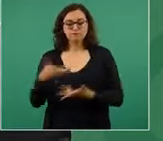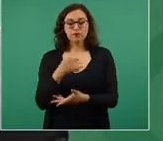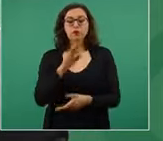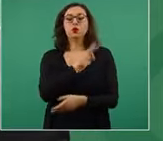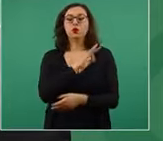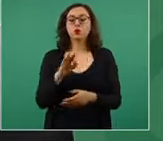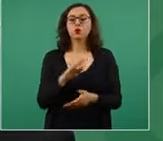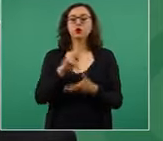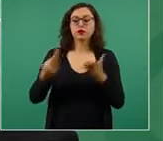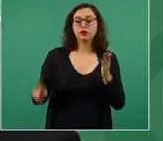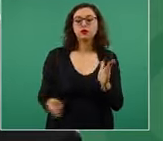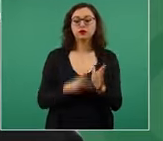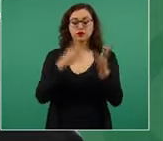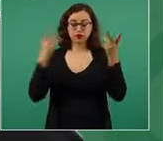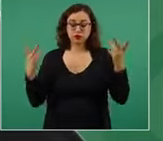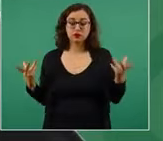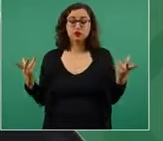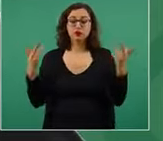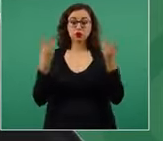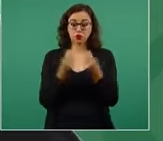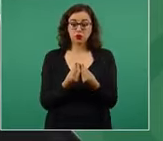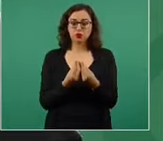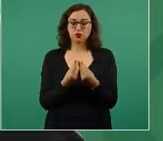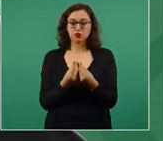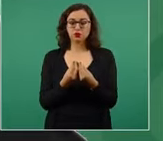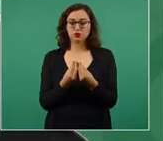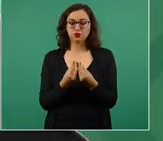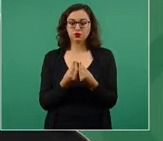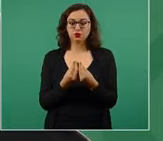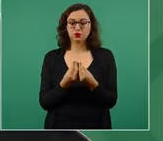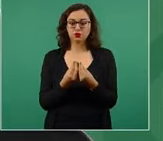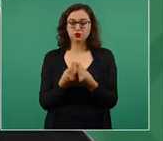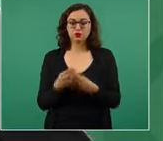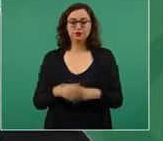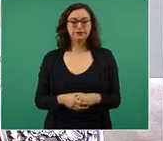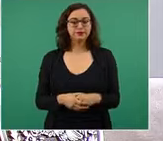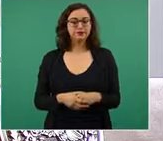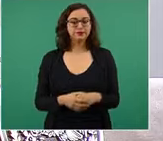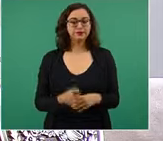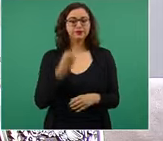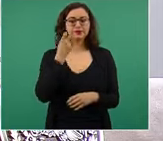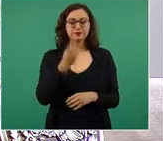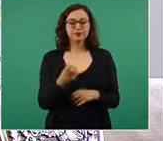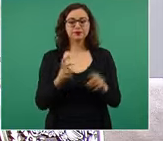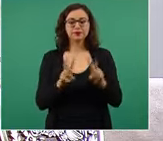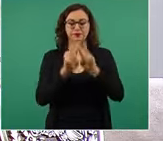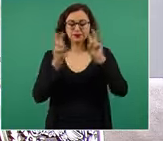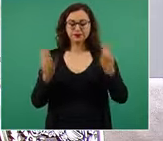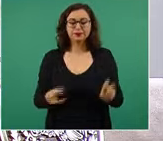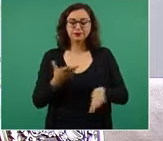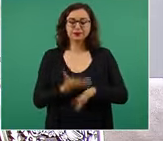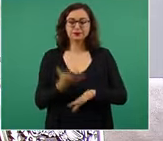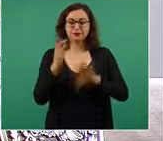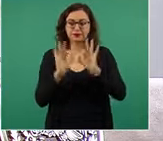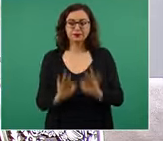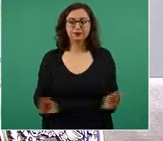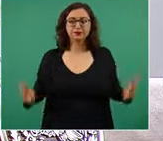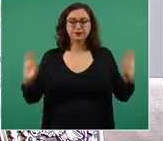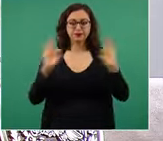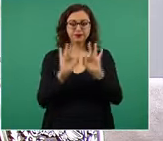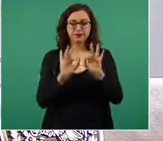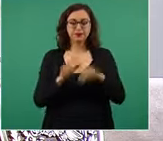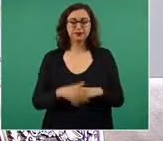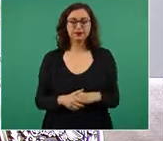reencontrar en las escuelas. Esto es muy importante.